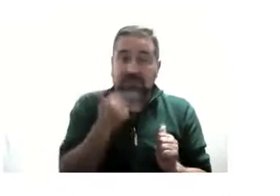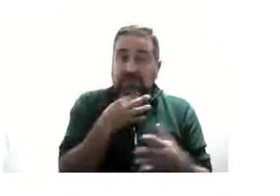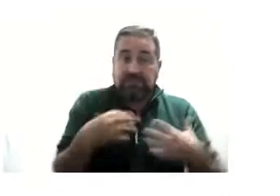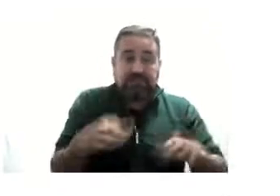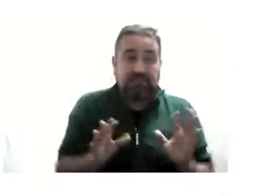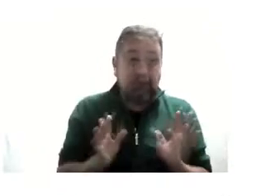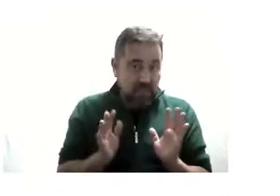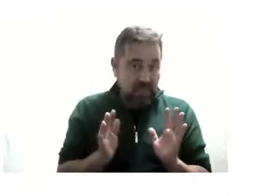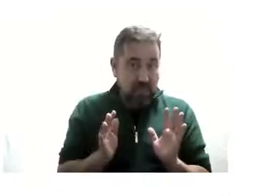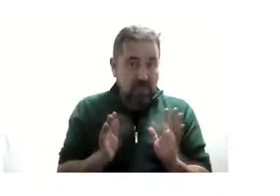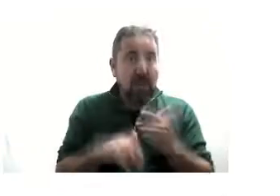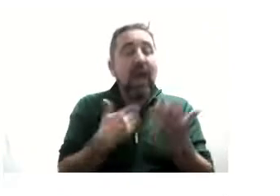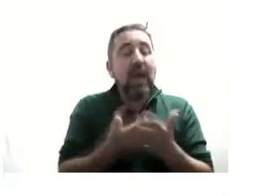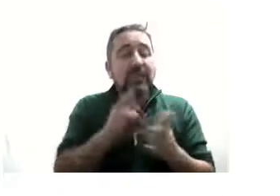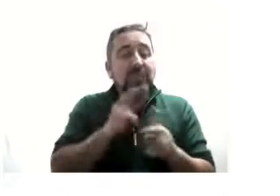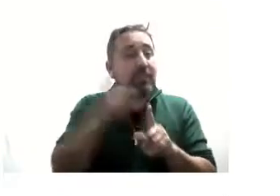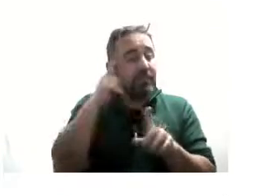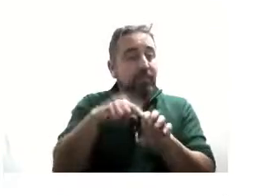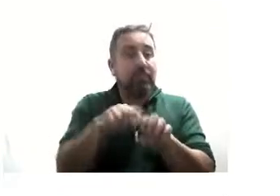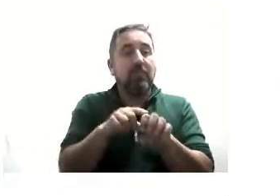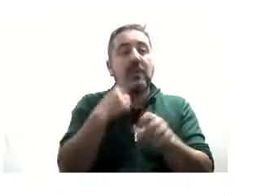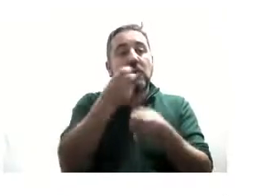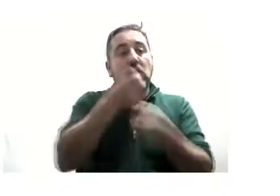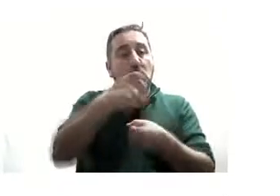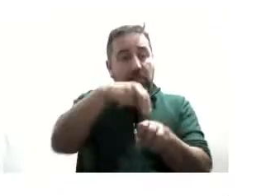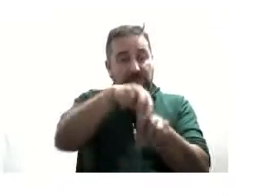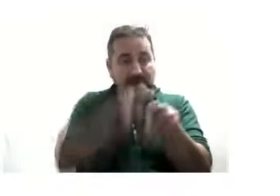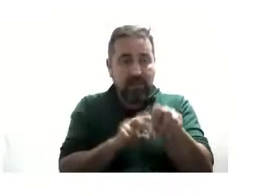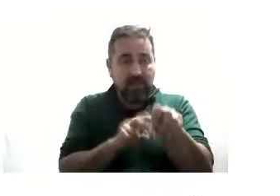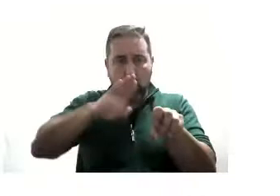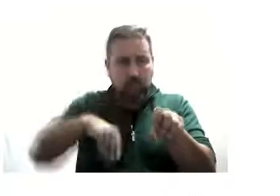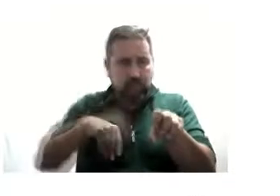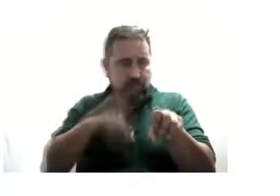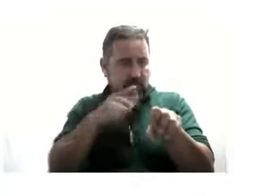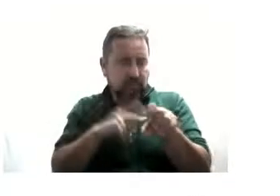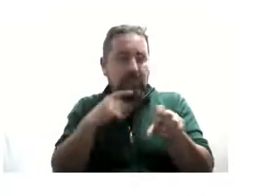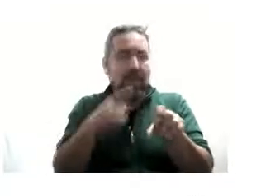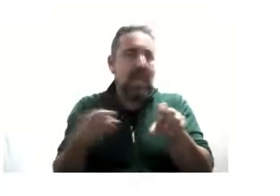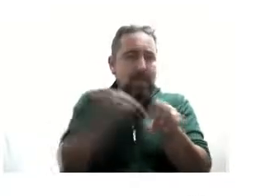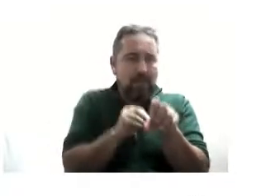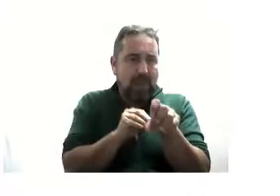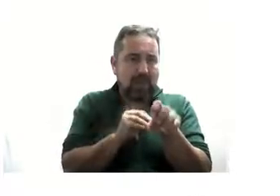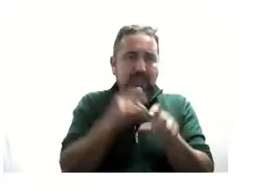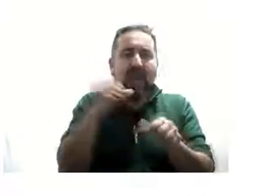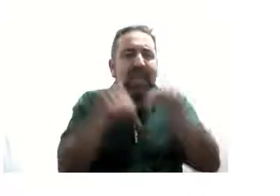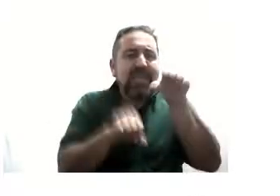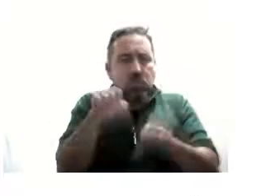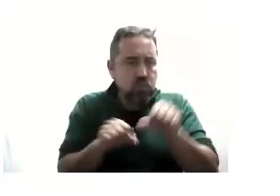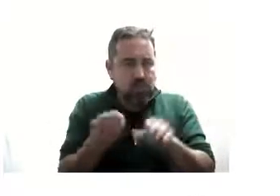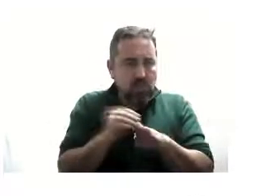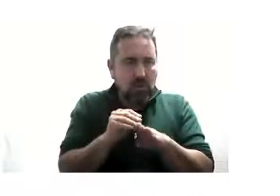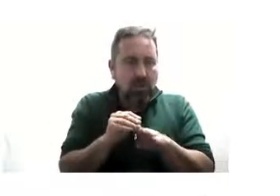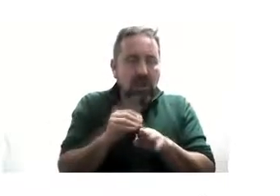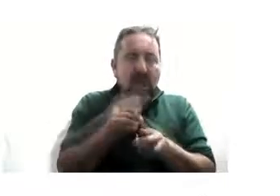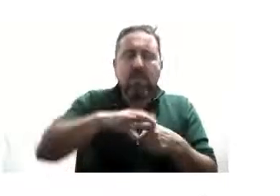sencilla, que no requiere cirugía, hasta el implante de tronco cerebral, que sería como el último escalón de los implantes quirúrgicos, todo el mundo